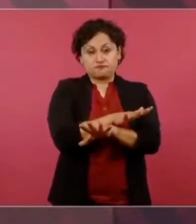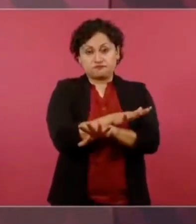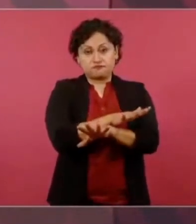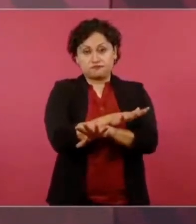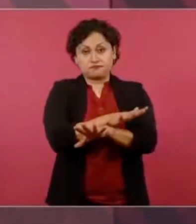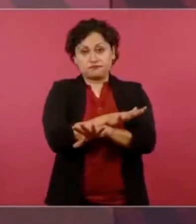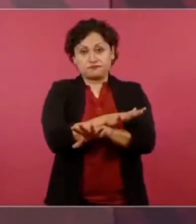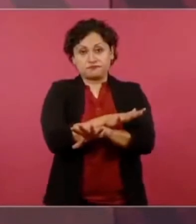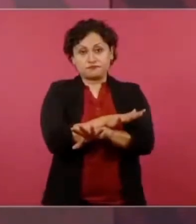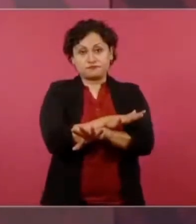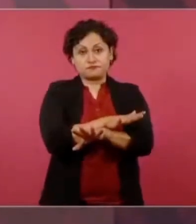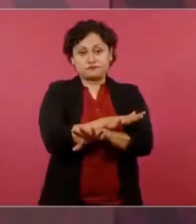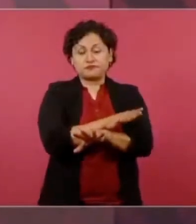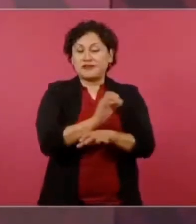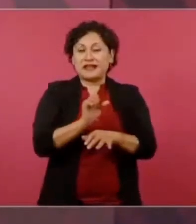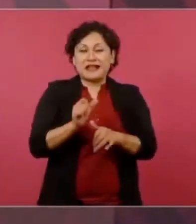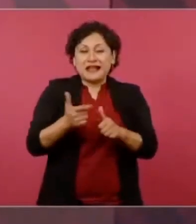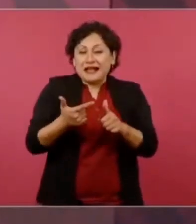una operación